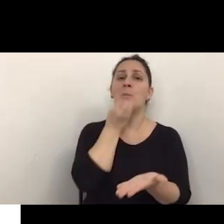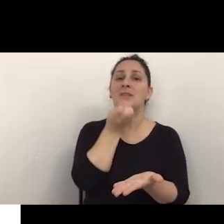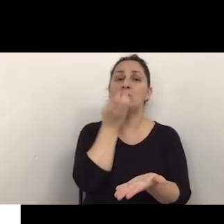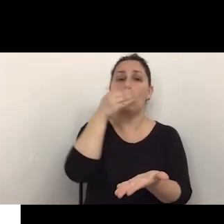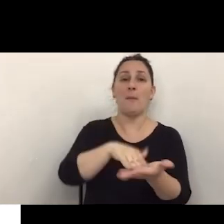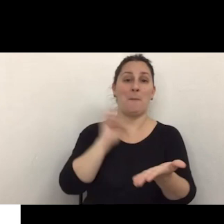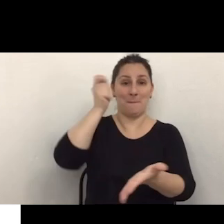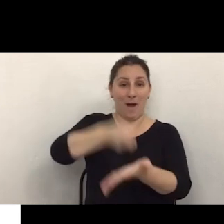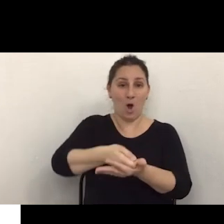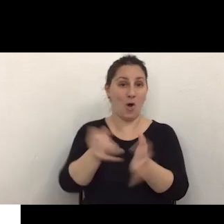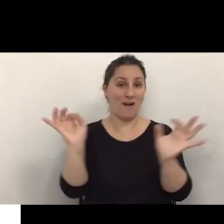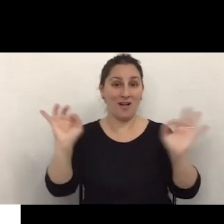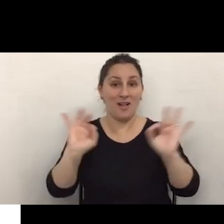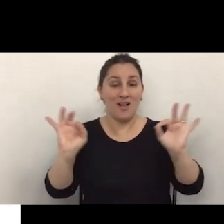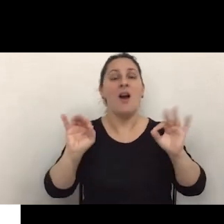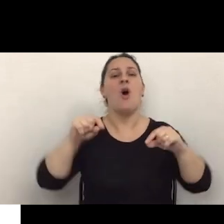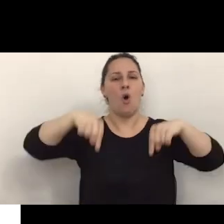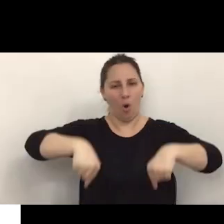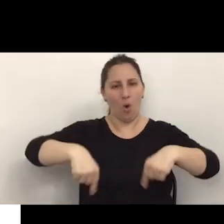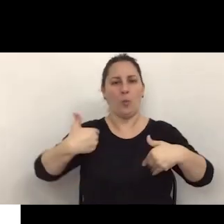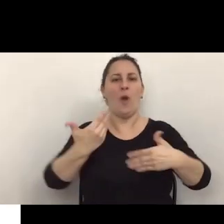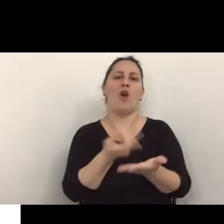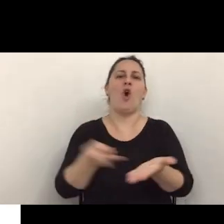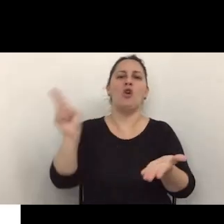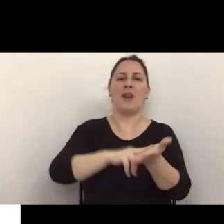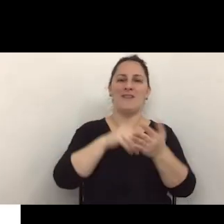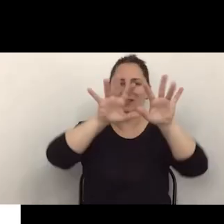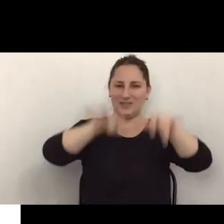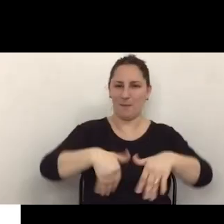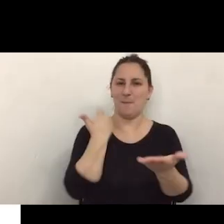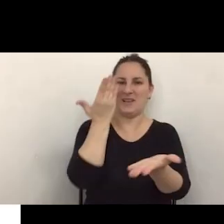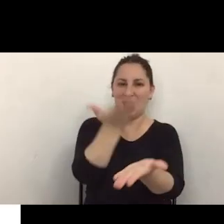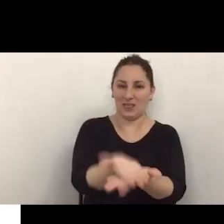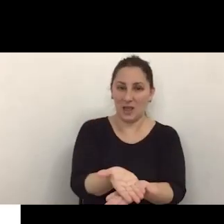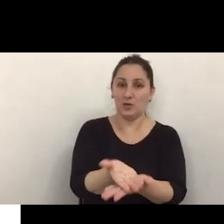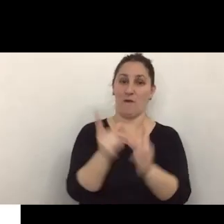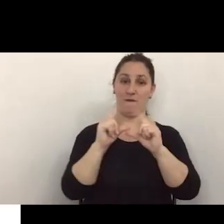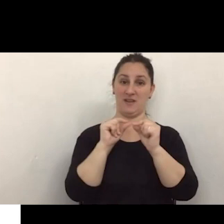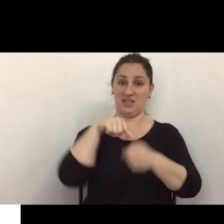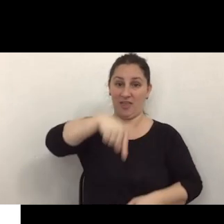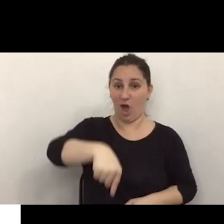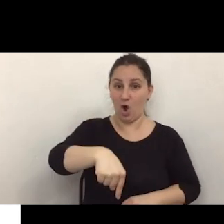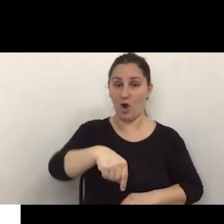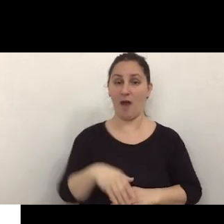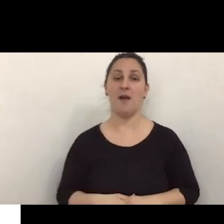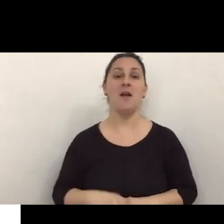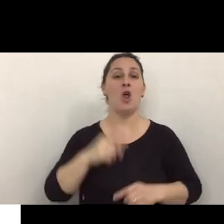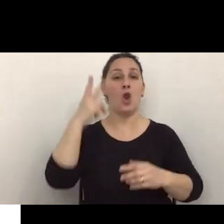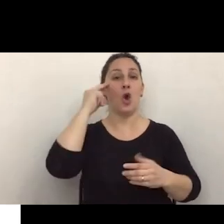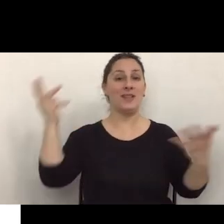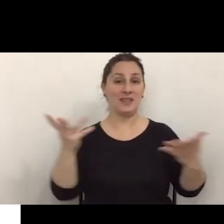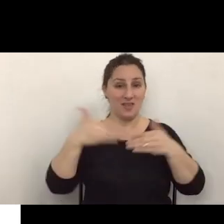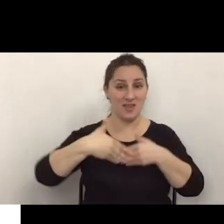pagó, podrá hoy volver a hacer su presentación desde esta nueva fecha y por 90 días corridos